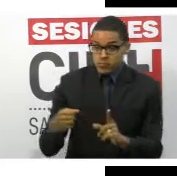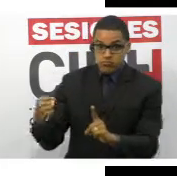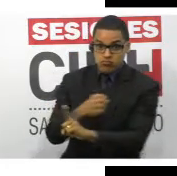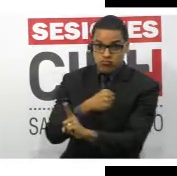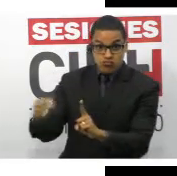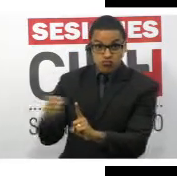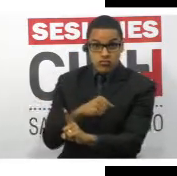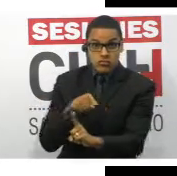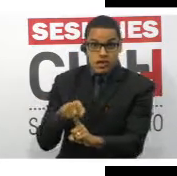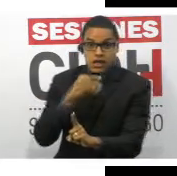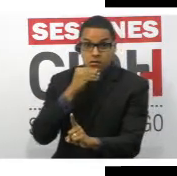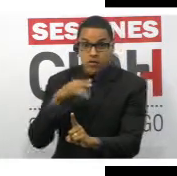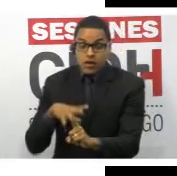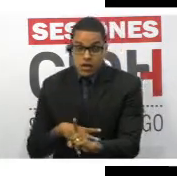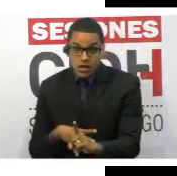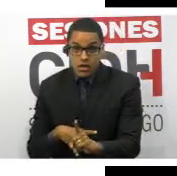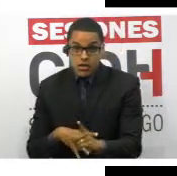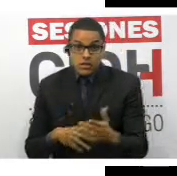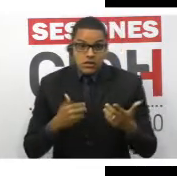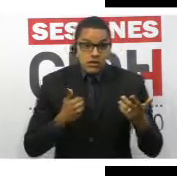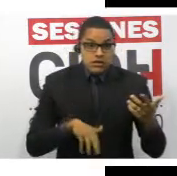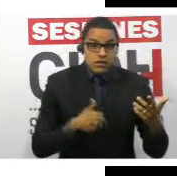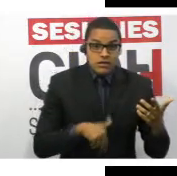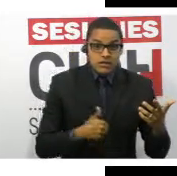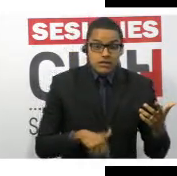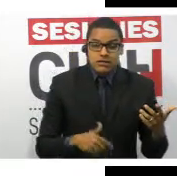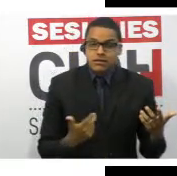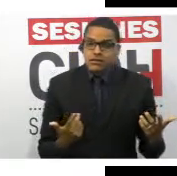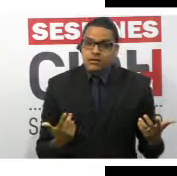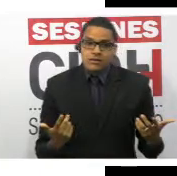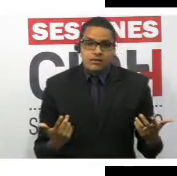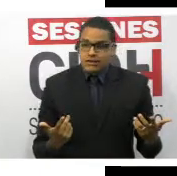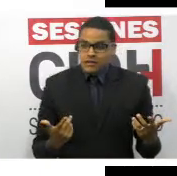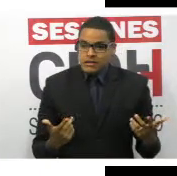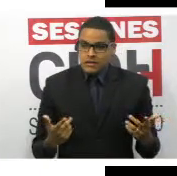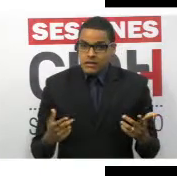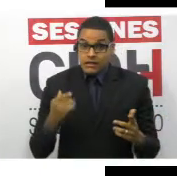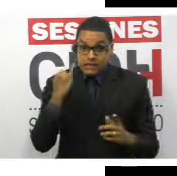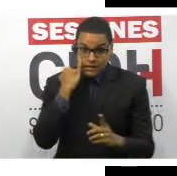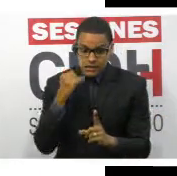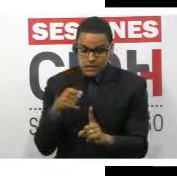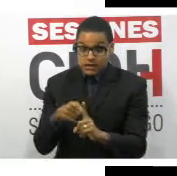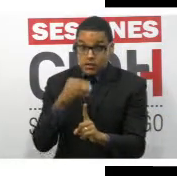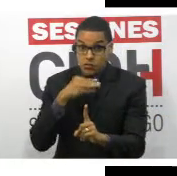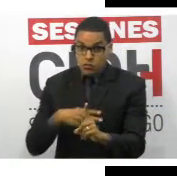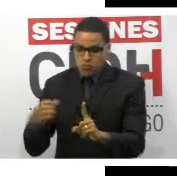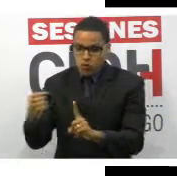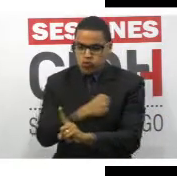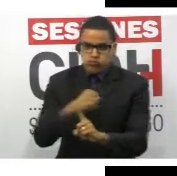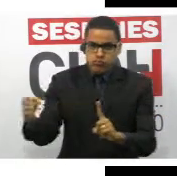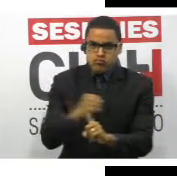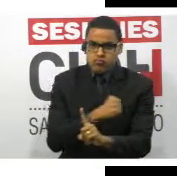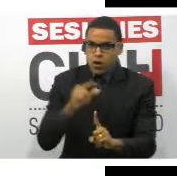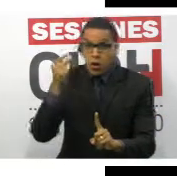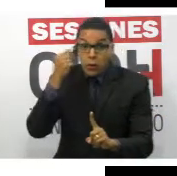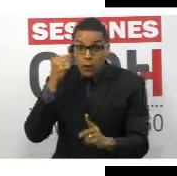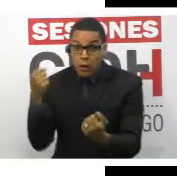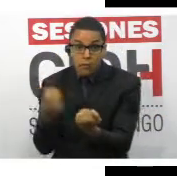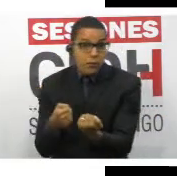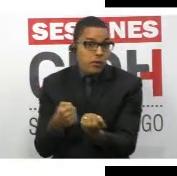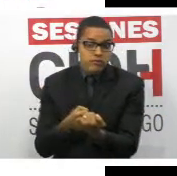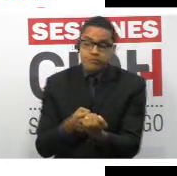en general en argentina no tiene digamos por ejemplo ninguna mención sobre las mujeres y niñas con discapacidad y el tema de violencia